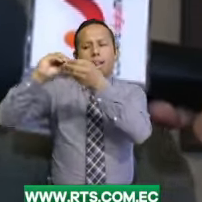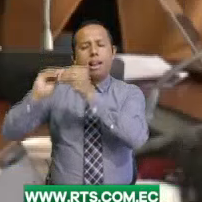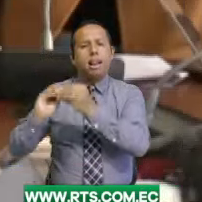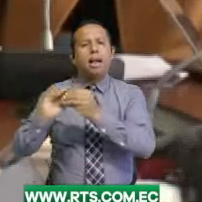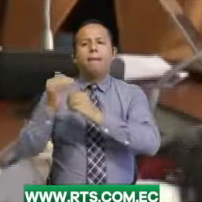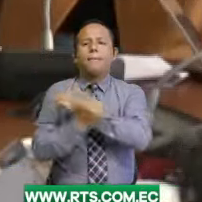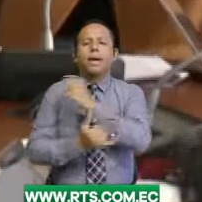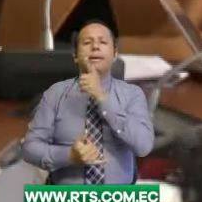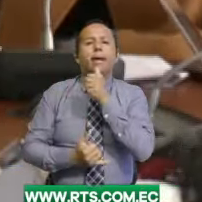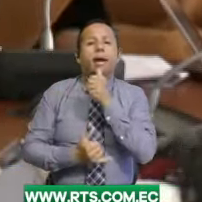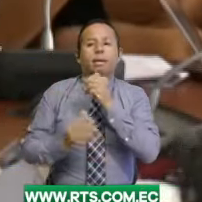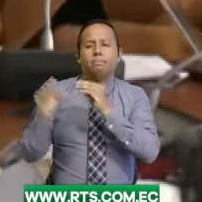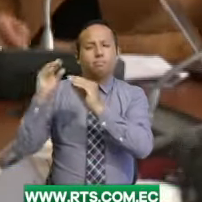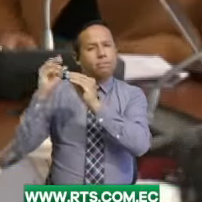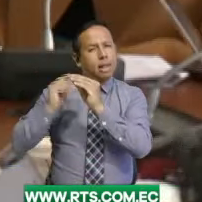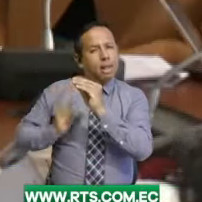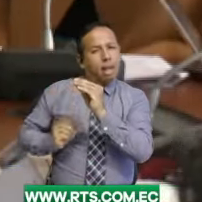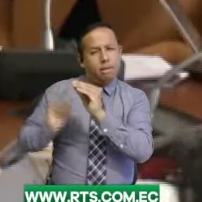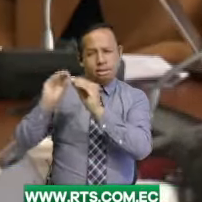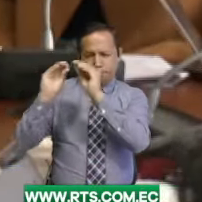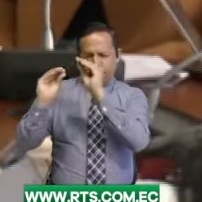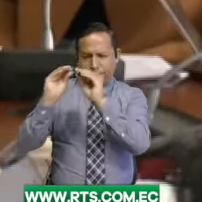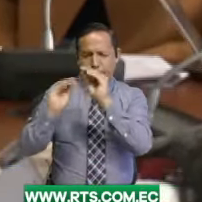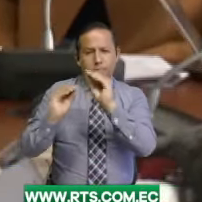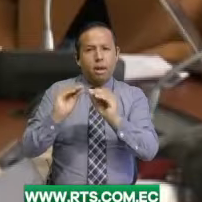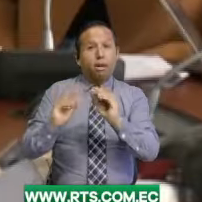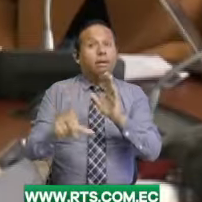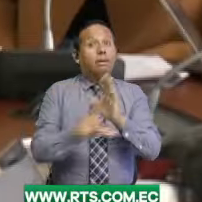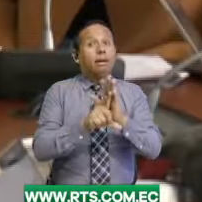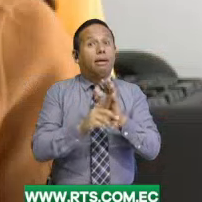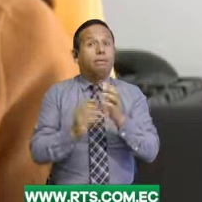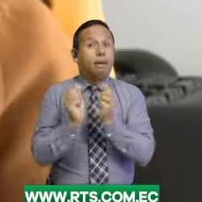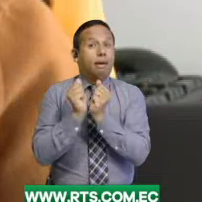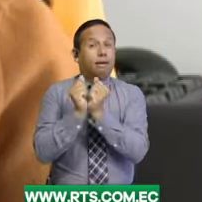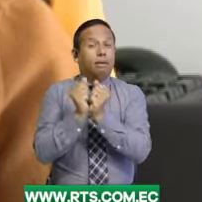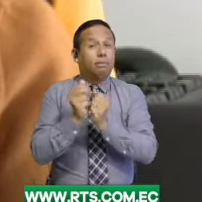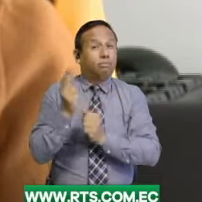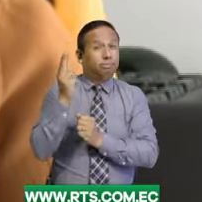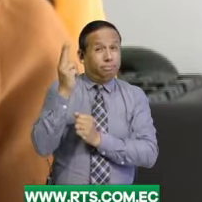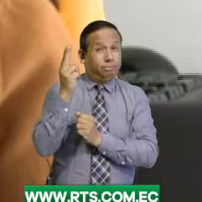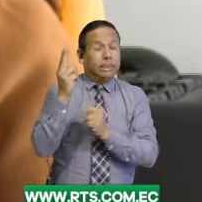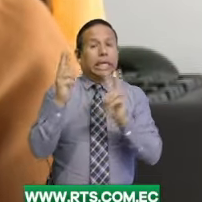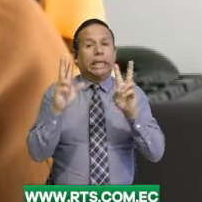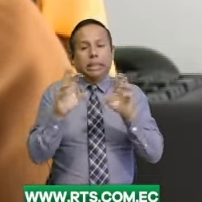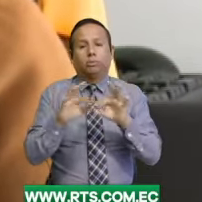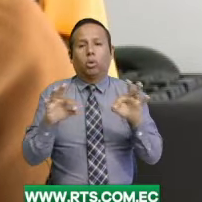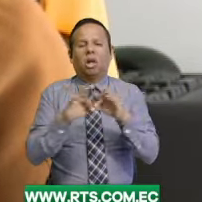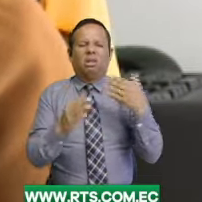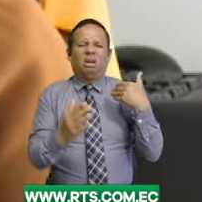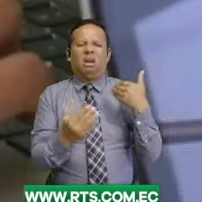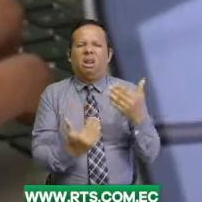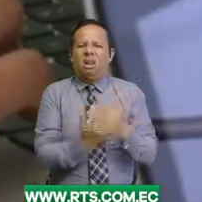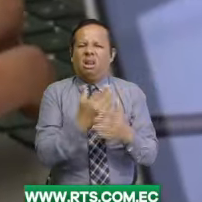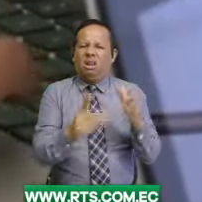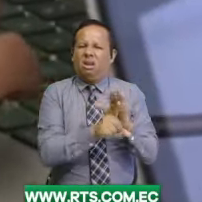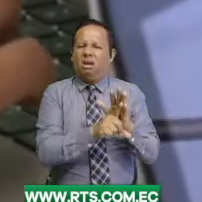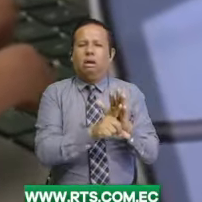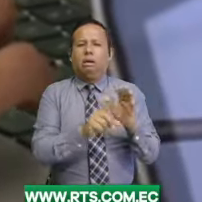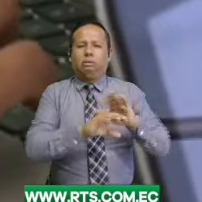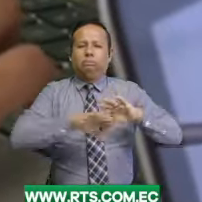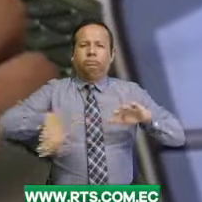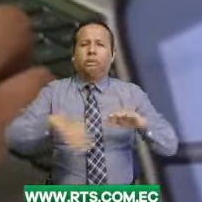origen. La nueva ley de armas busca reemplazar al cuerpo legal vigente, que tiene 44 años de funcionamiento y,